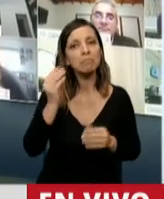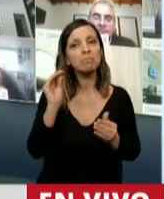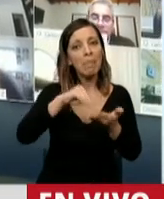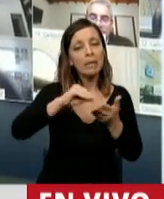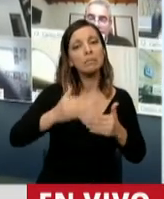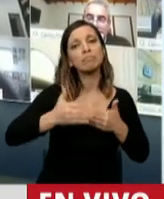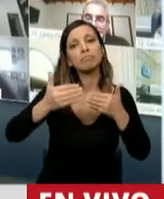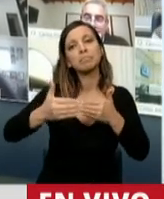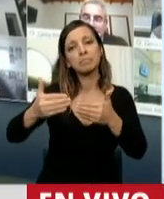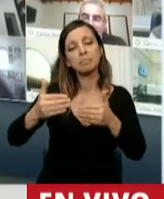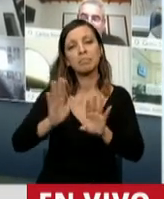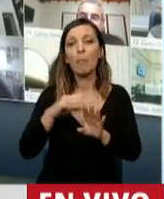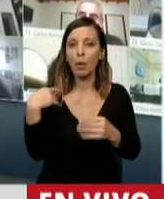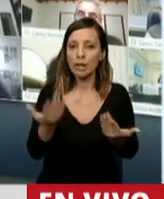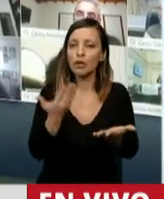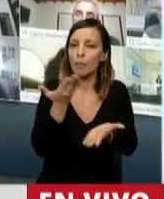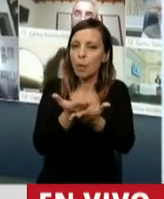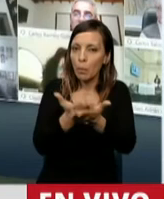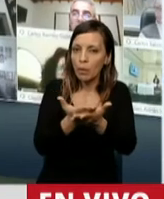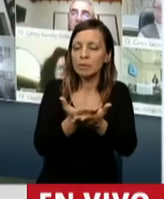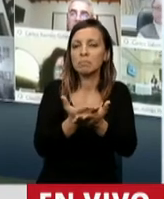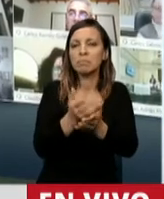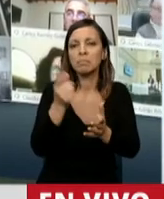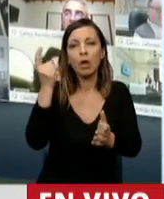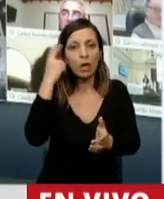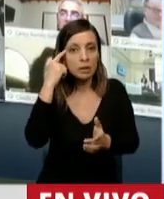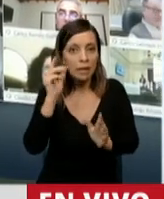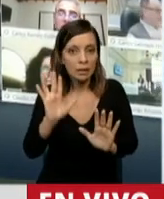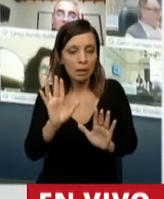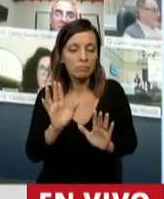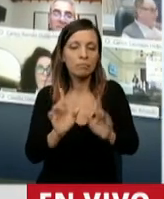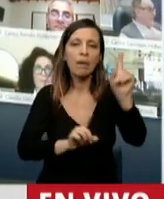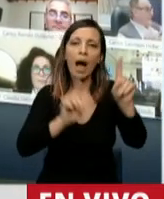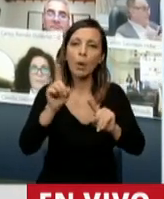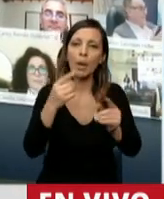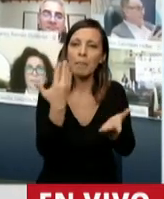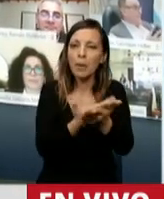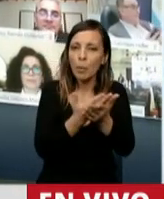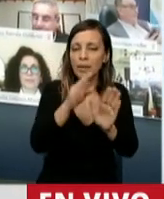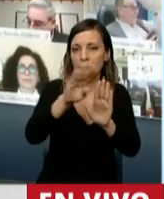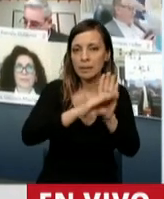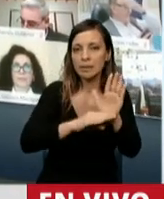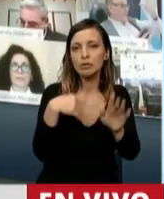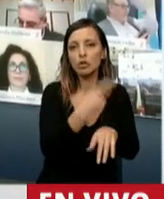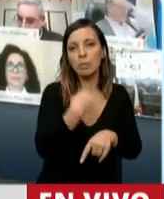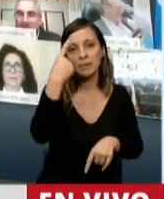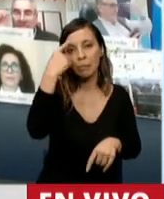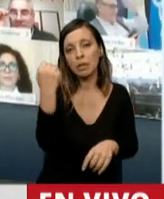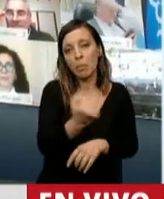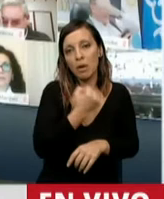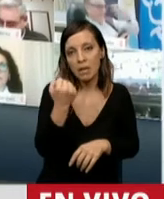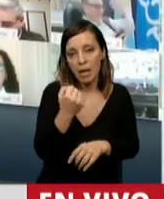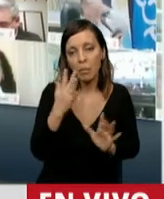eso propusimos de manera activa y consciente algunos aspectos que creíamos importantes y que